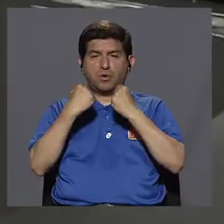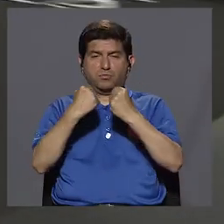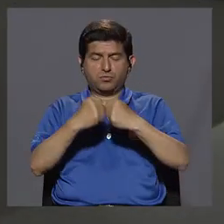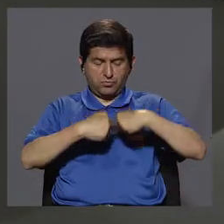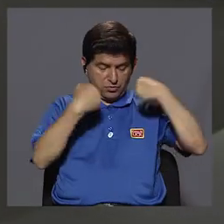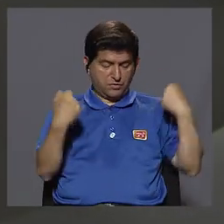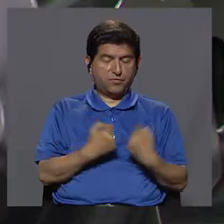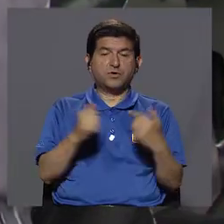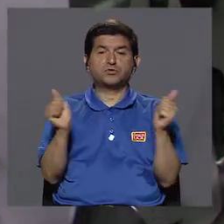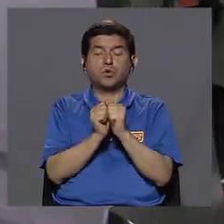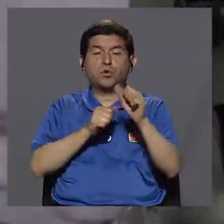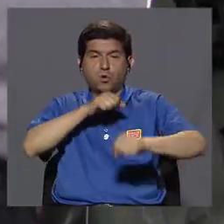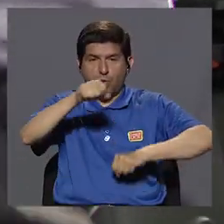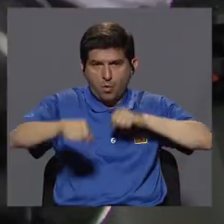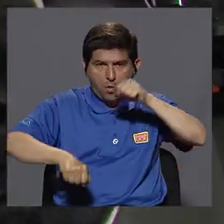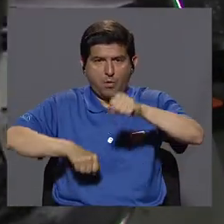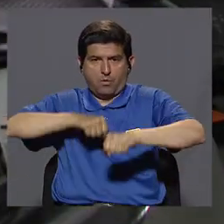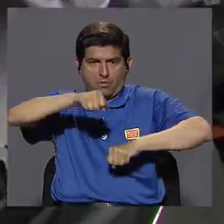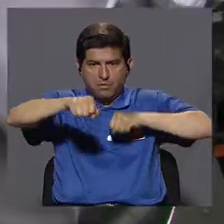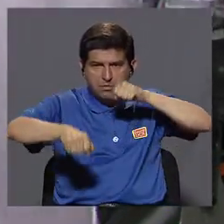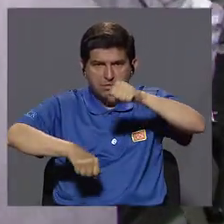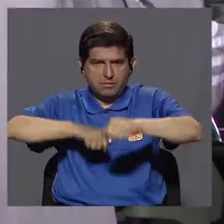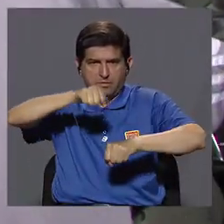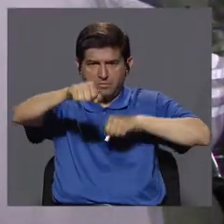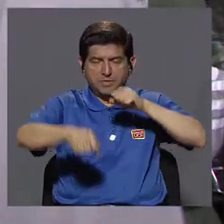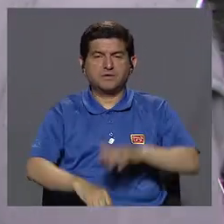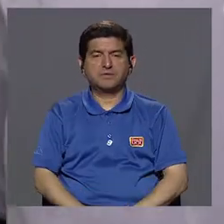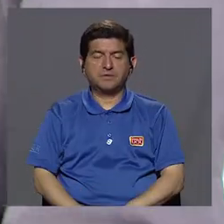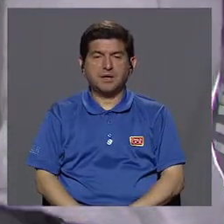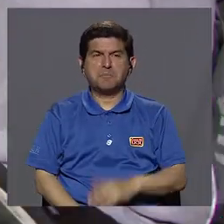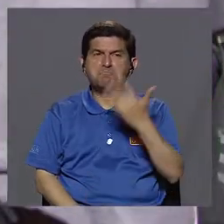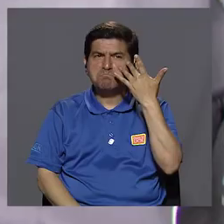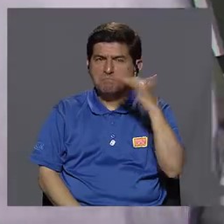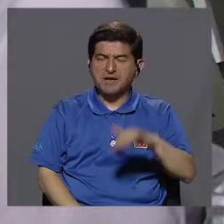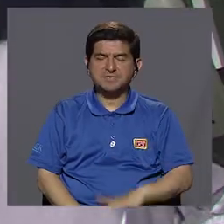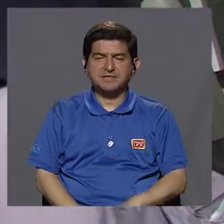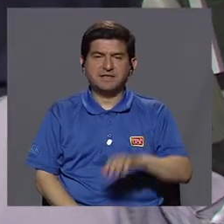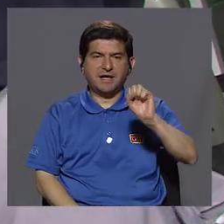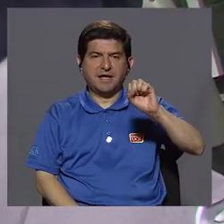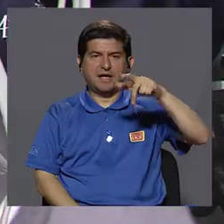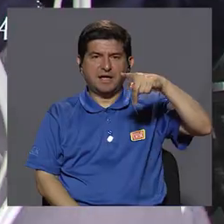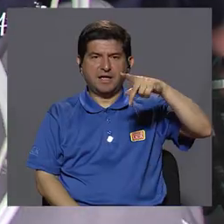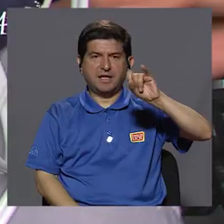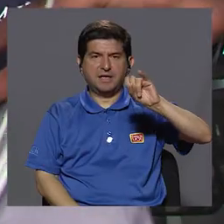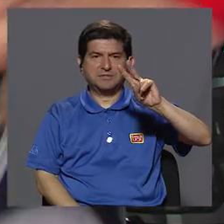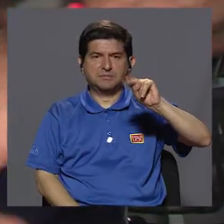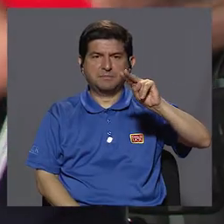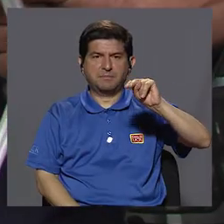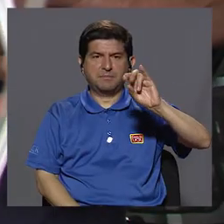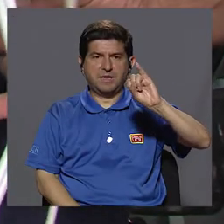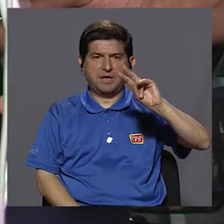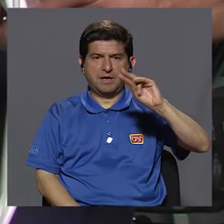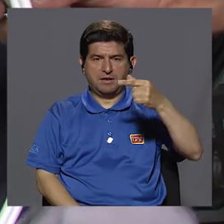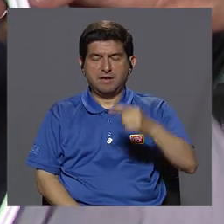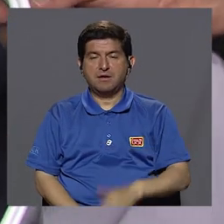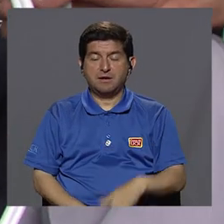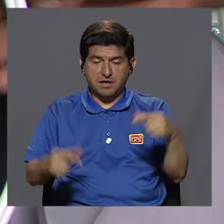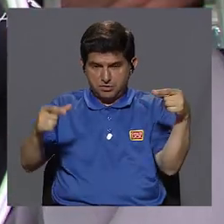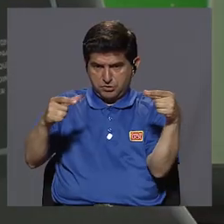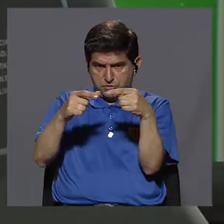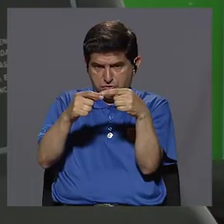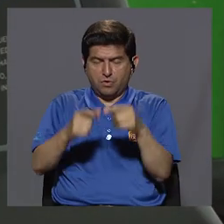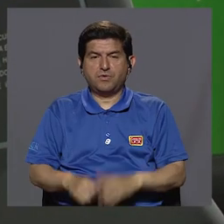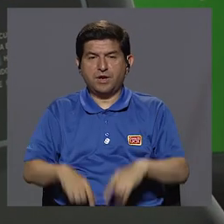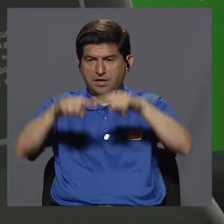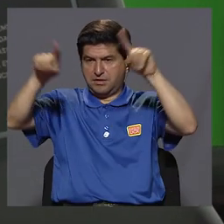bicicleta ergonómica qué es una bicicleta con moverlas de spelling básicamente que se conecta también al monitor y que